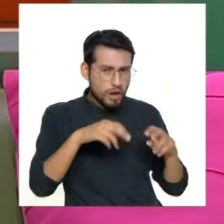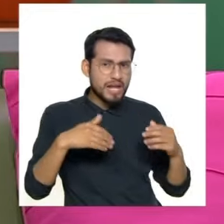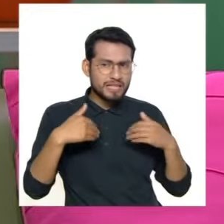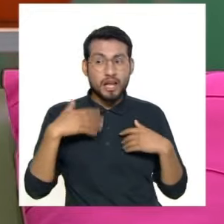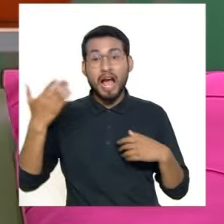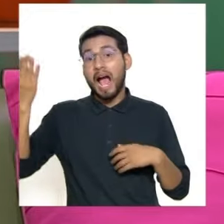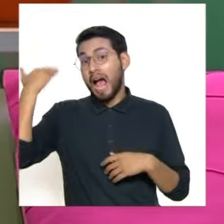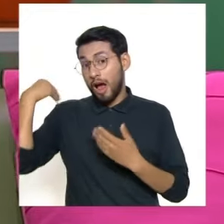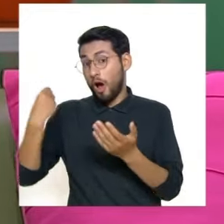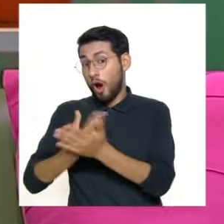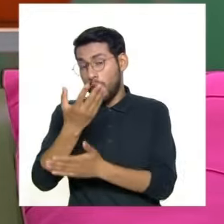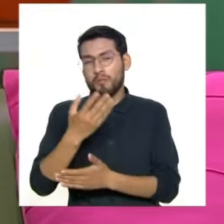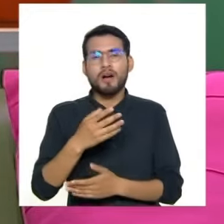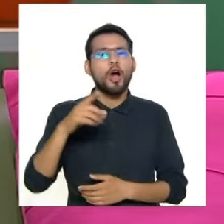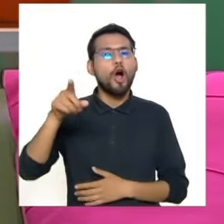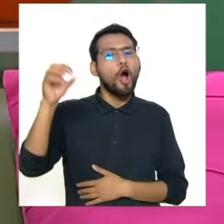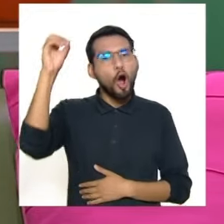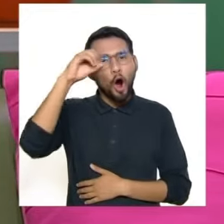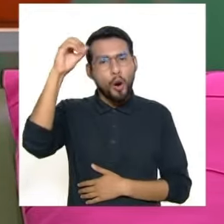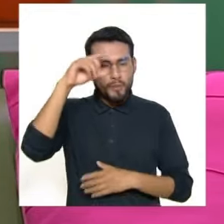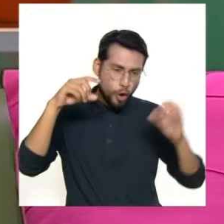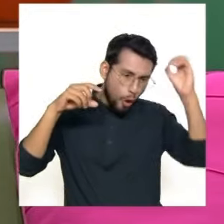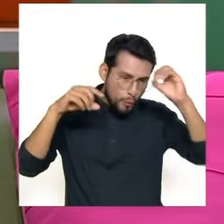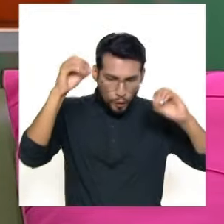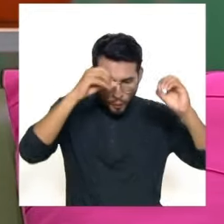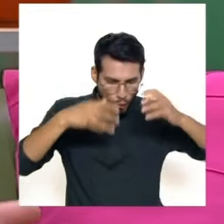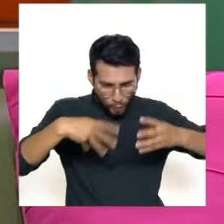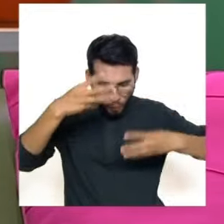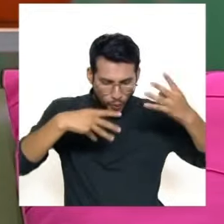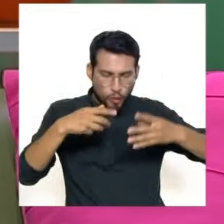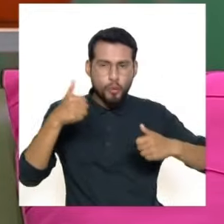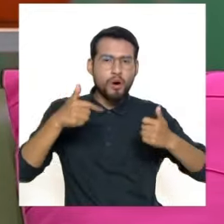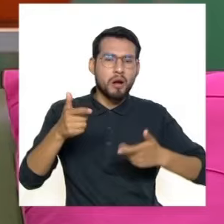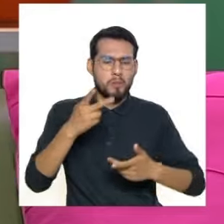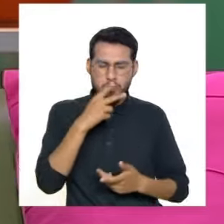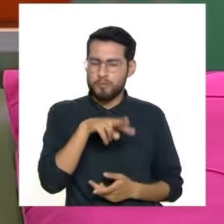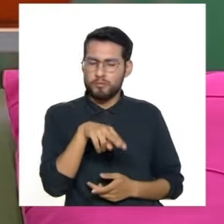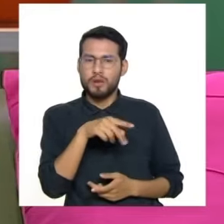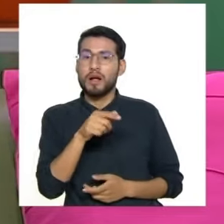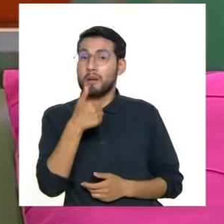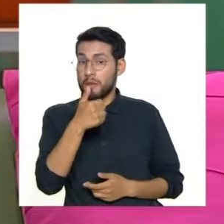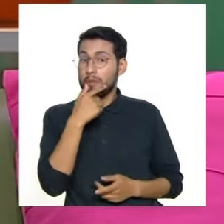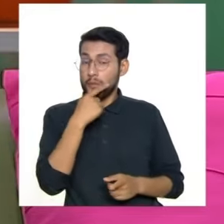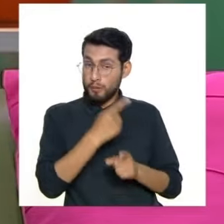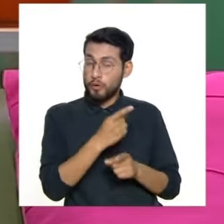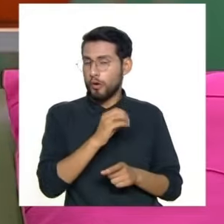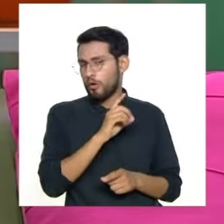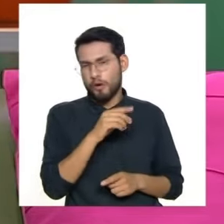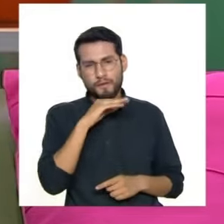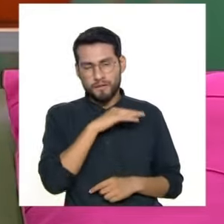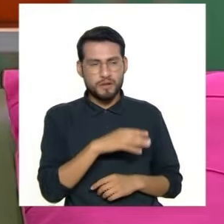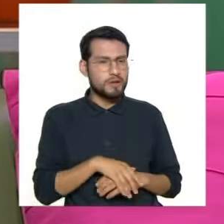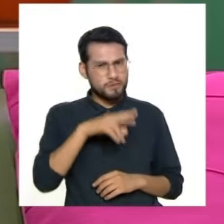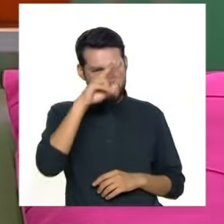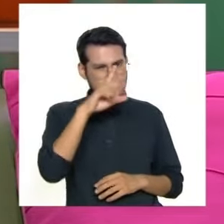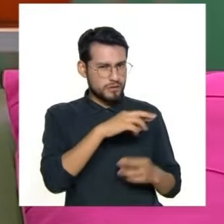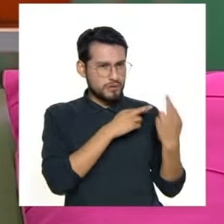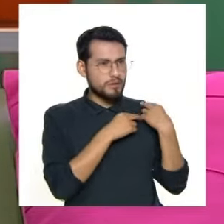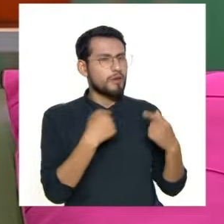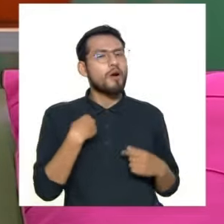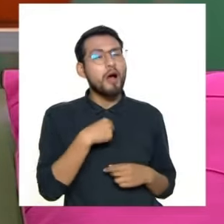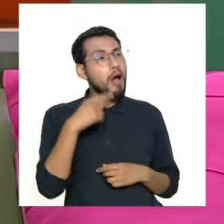compradores previos eso también va a disminuir la probabilidad de alguna estafa o algún fraude creo que hay que ser responsables el peruano a veces